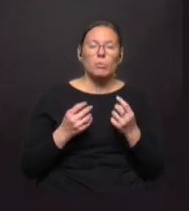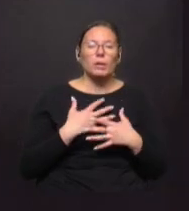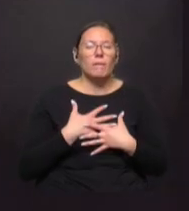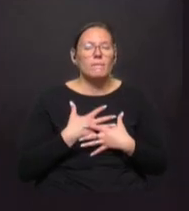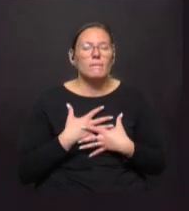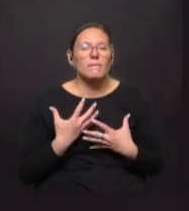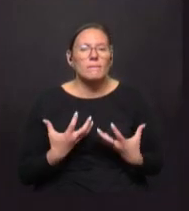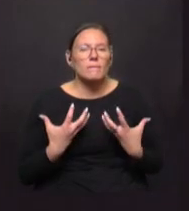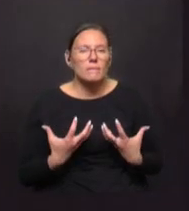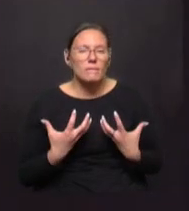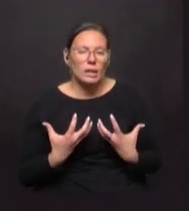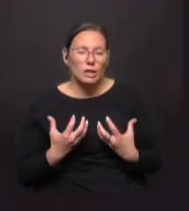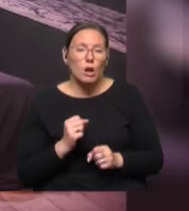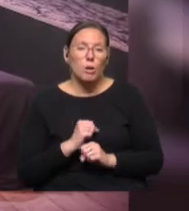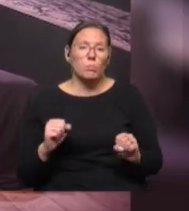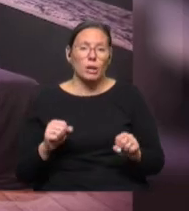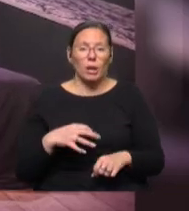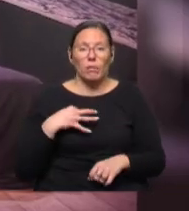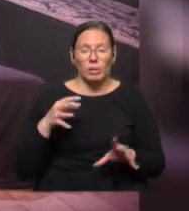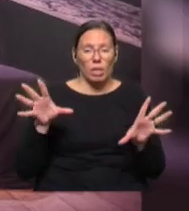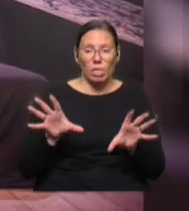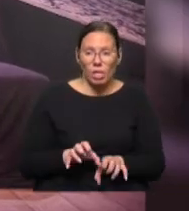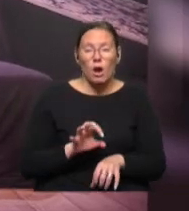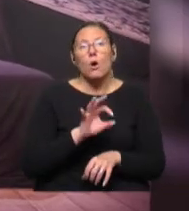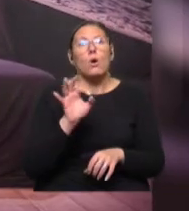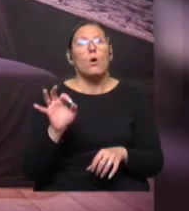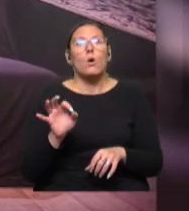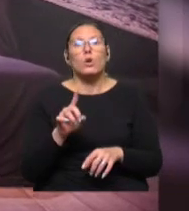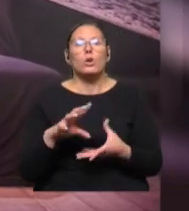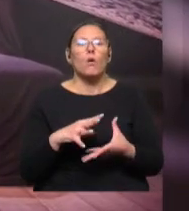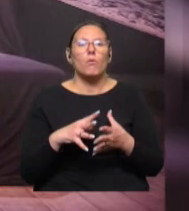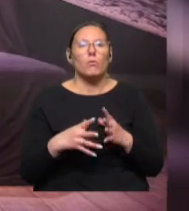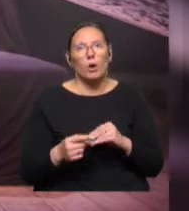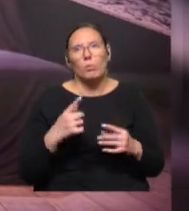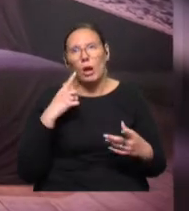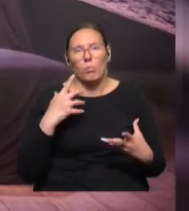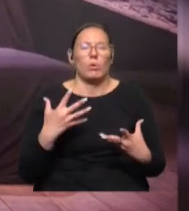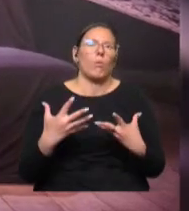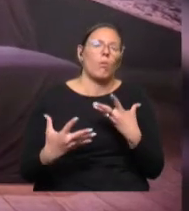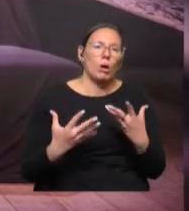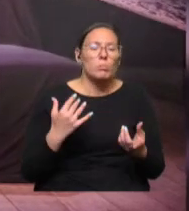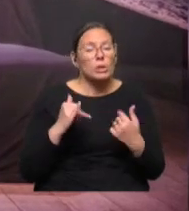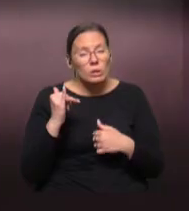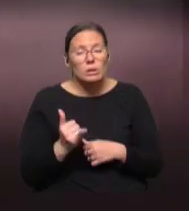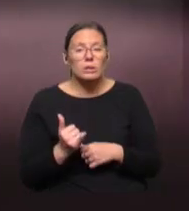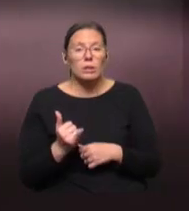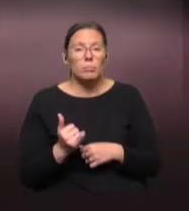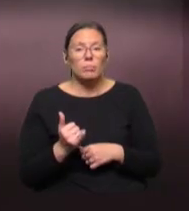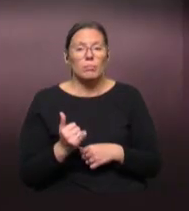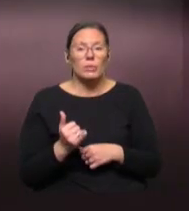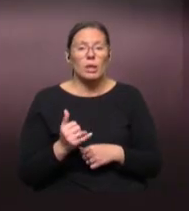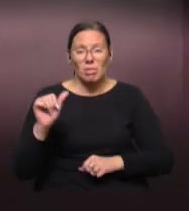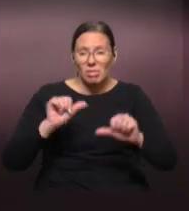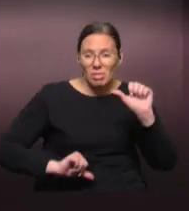el deseo por sí mismo podés destruir vidas. O mejor dicho, no de esta forma tan catastrófica, pero sí podés generar